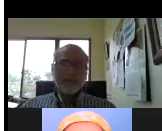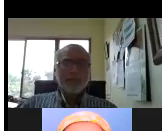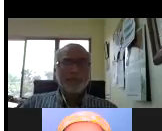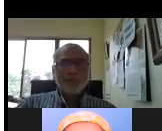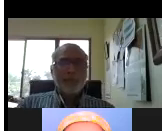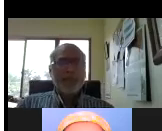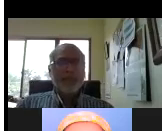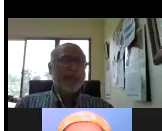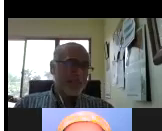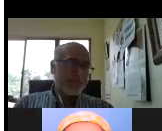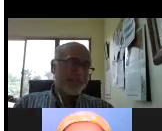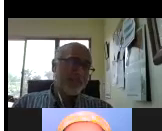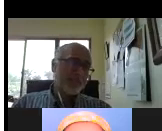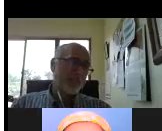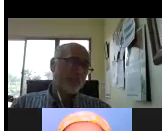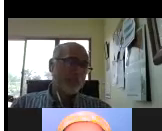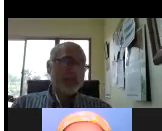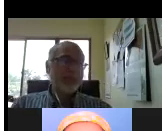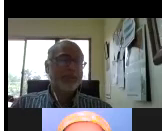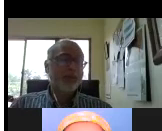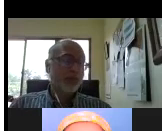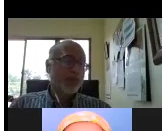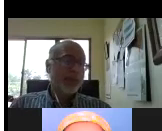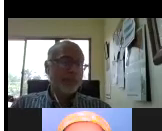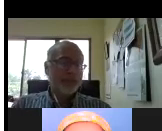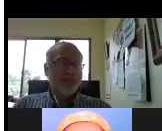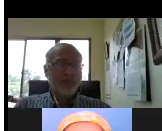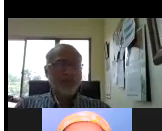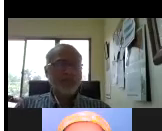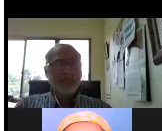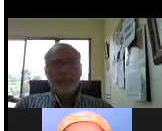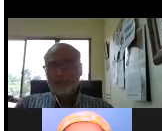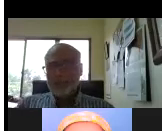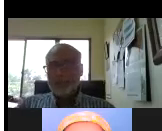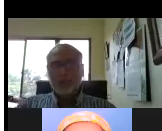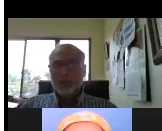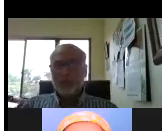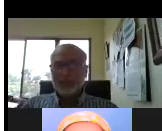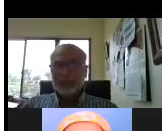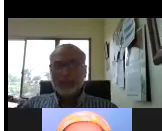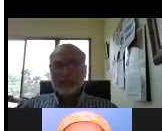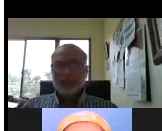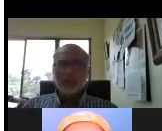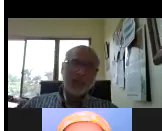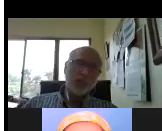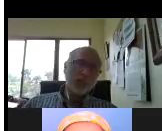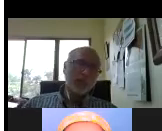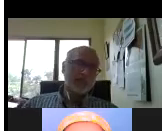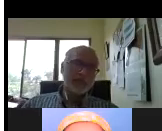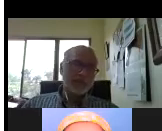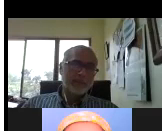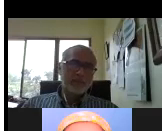que entre la más reciente ha sido pues la parte de ecología y la parte de biología, pero se ha